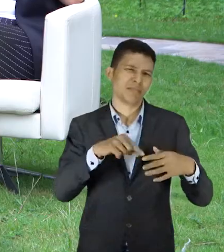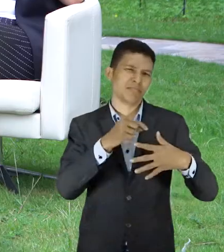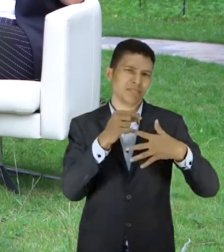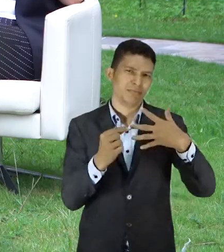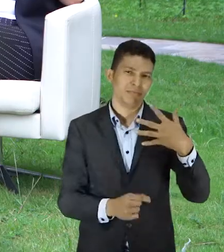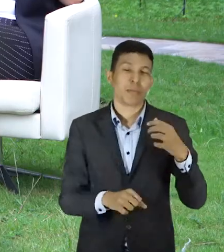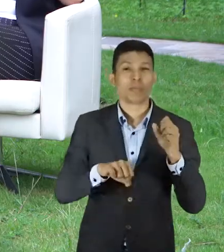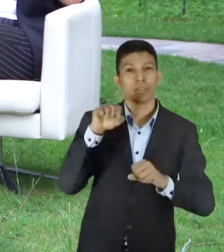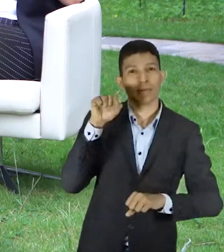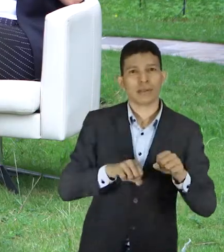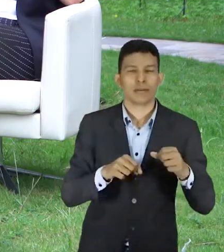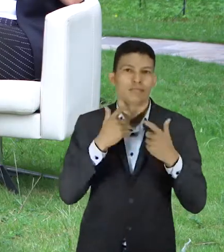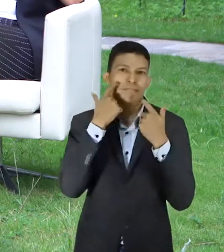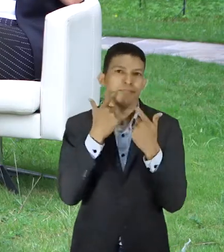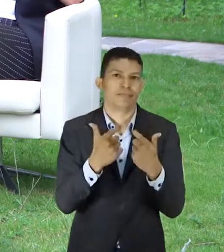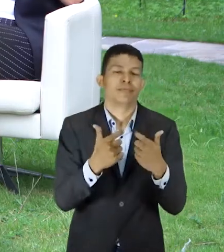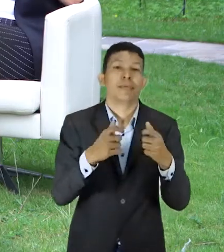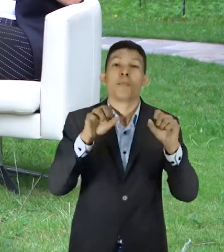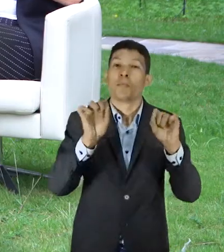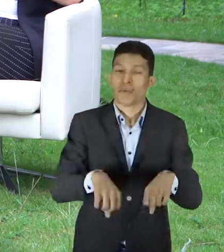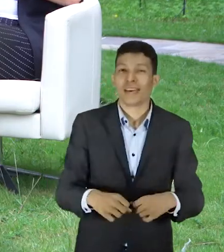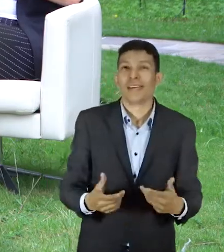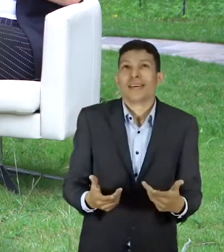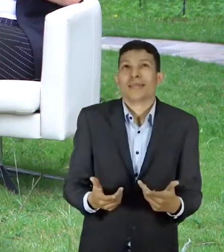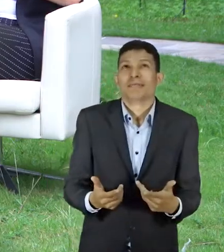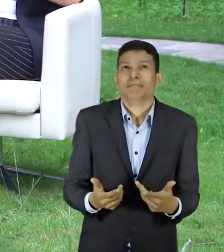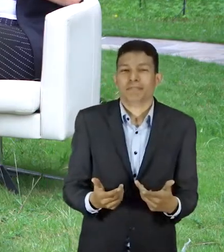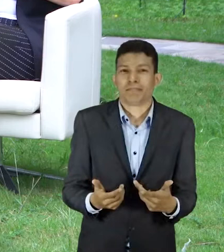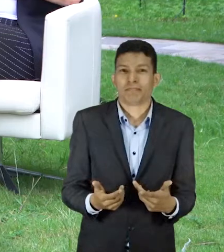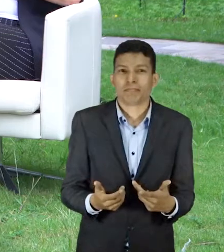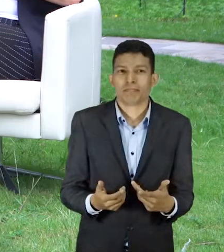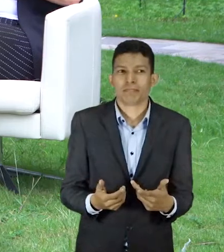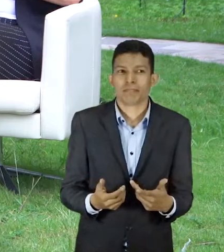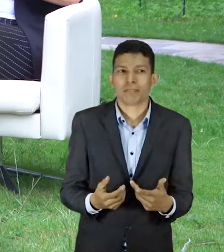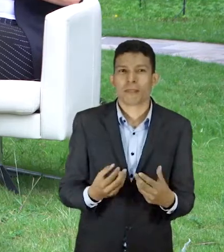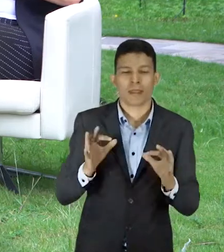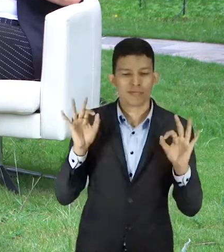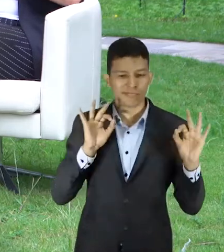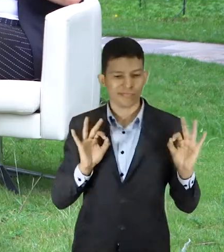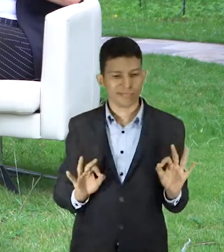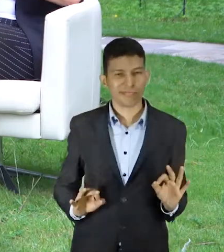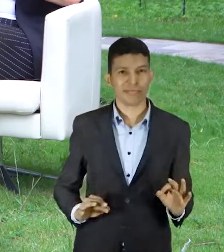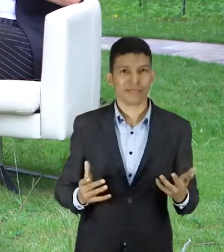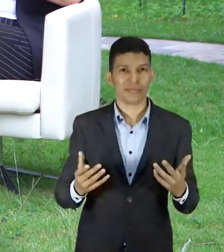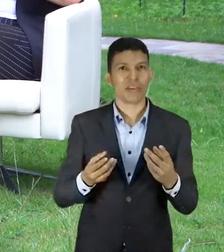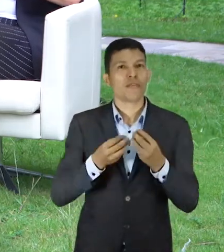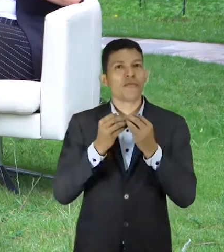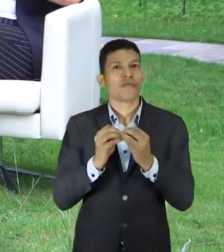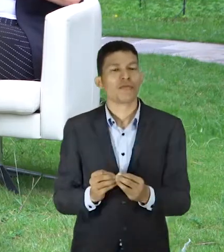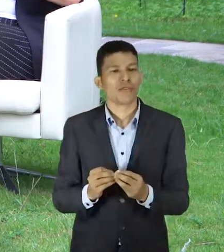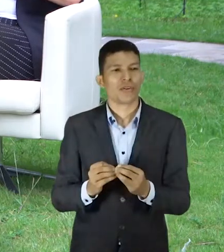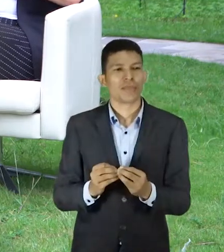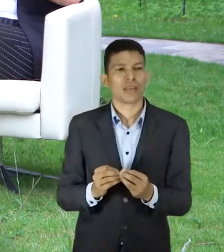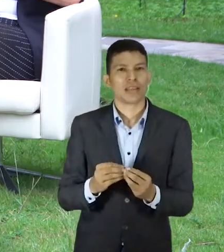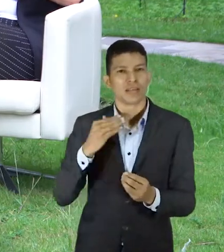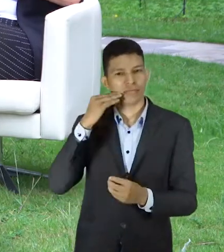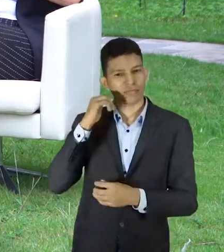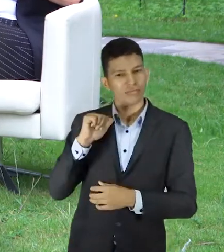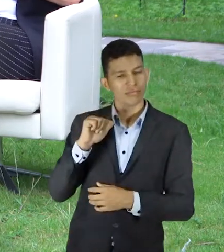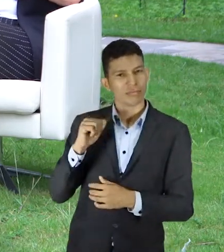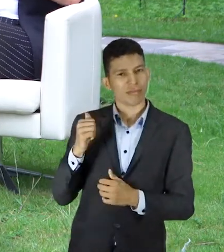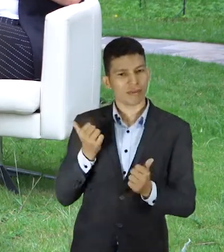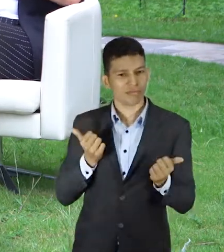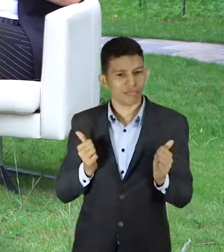te permiten sobrellevar la situación. Ahora en el proceso de reconstrucción ya estoy